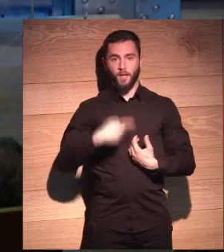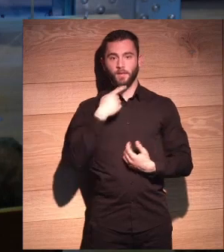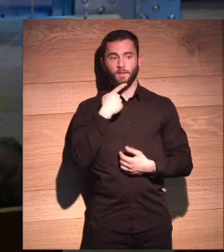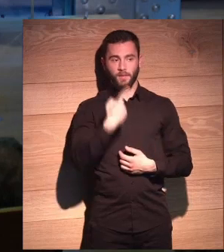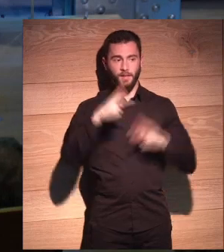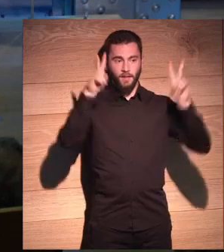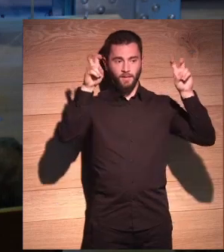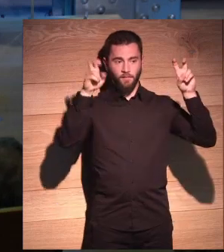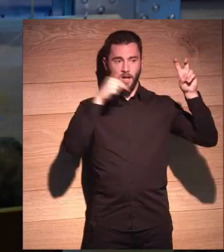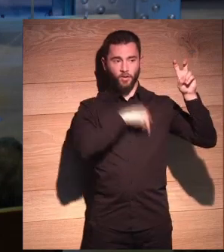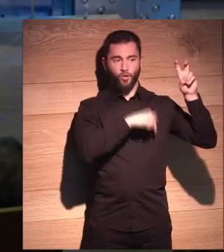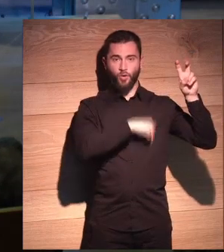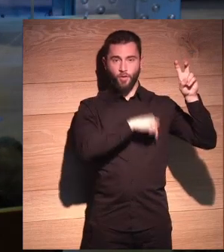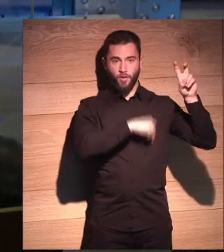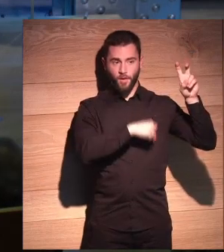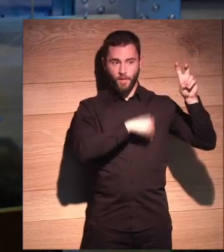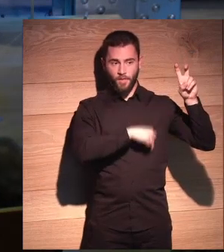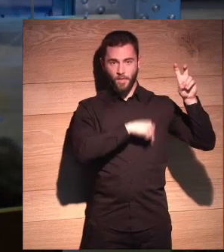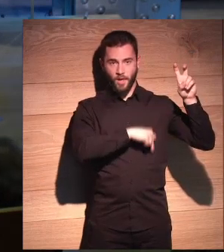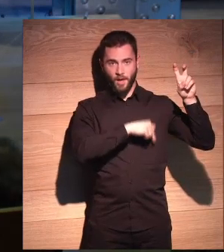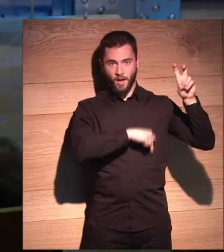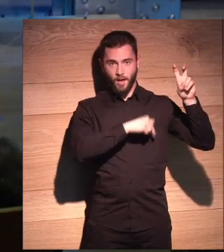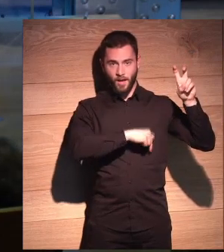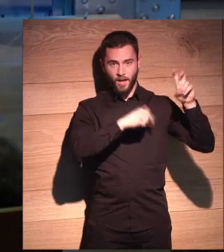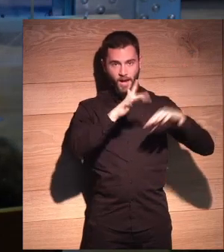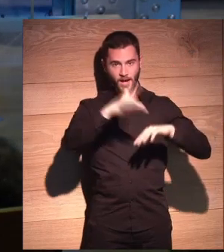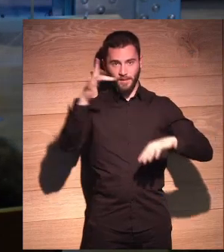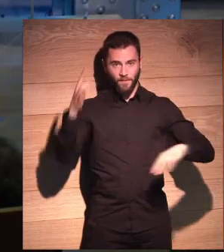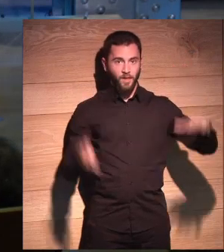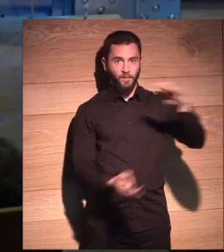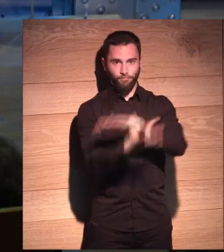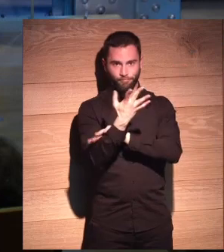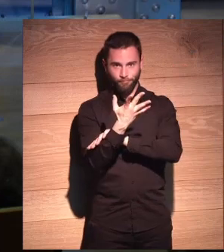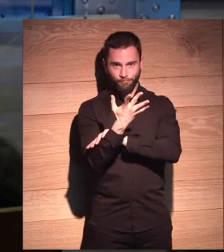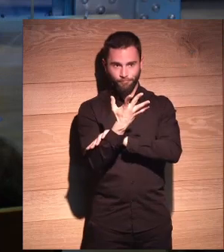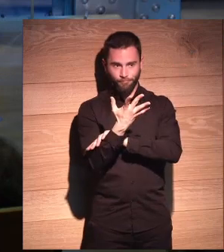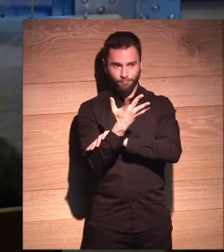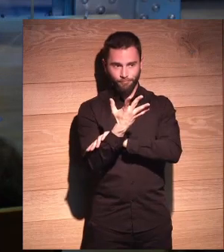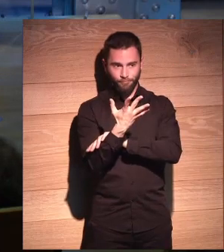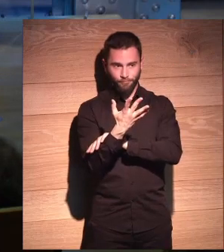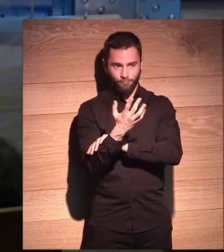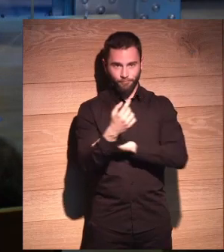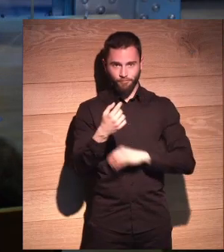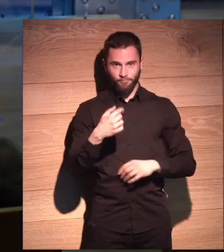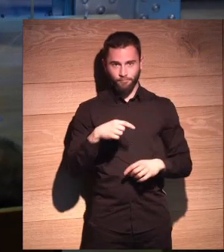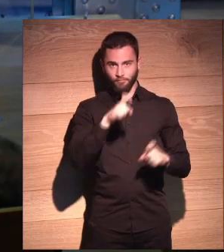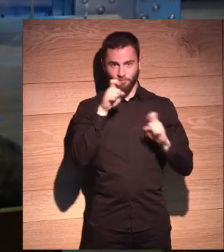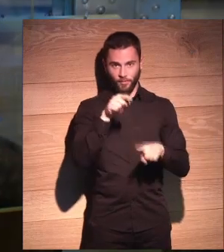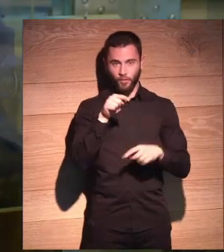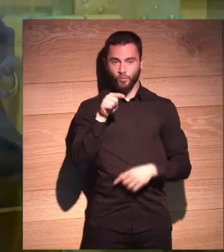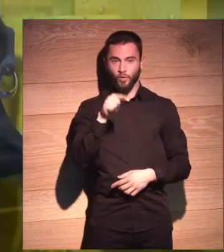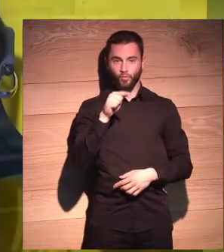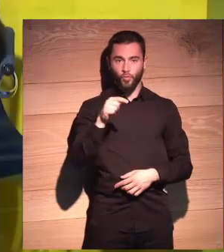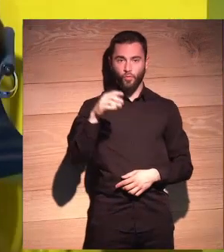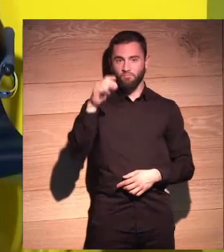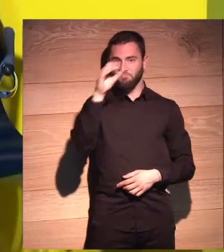y de alguna manera emerja una conciencia artificial, ¿no? Esa era una pregunta, si tú lo ves como muy ciencia ficción,